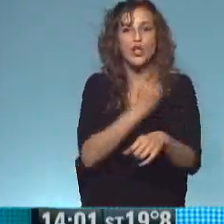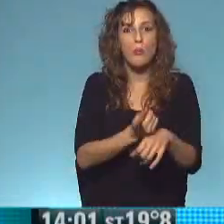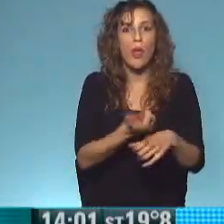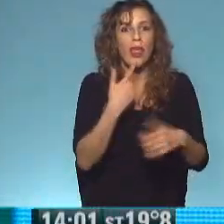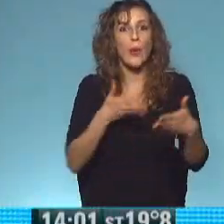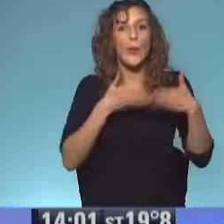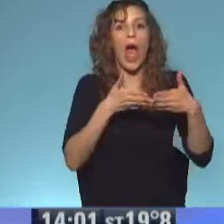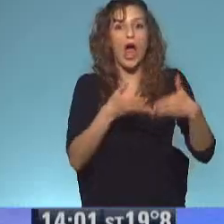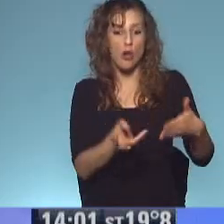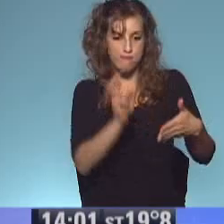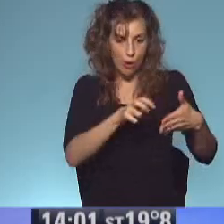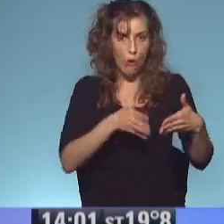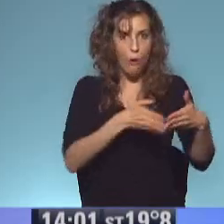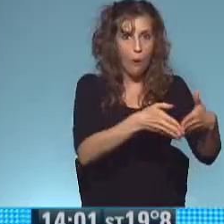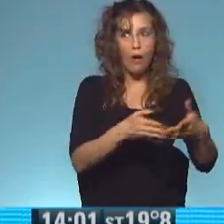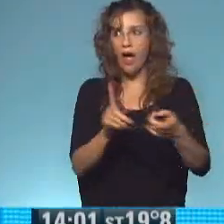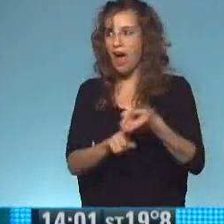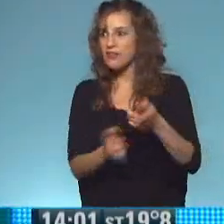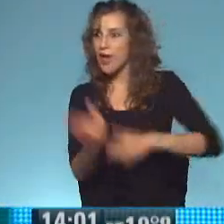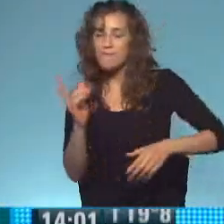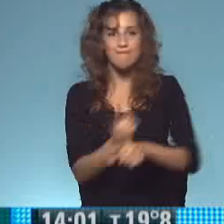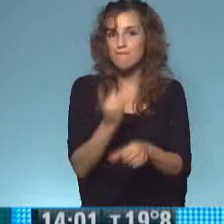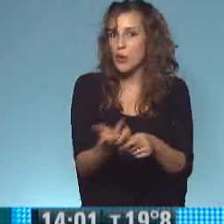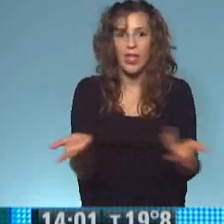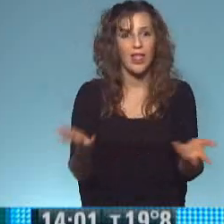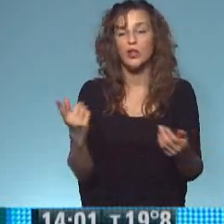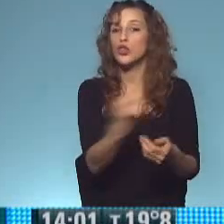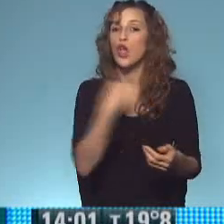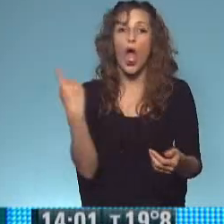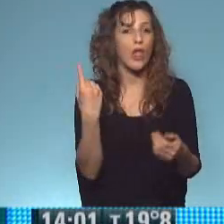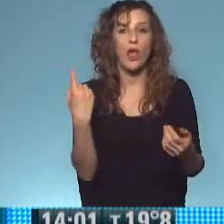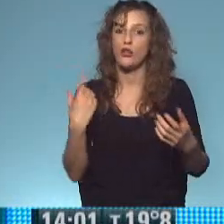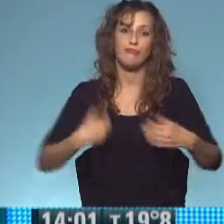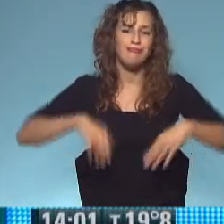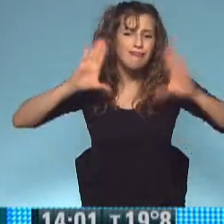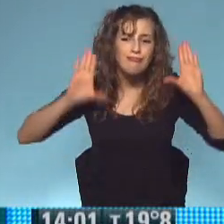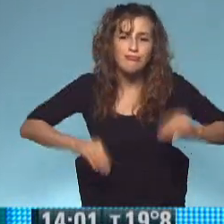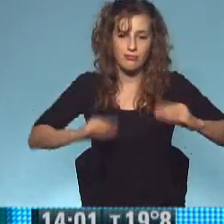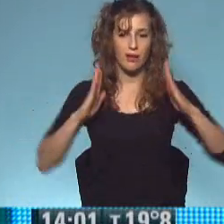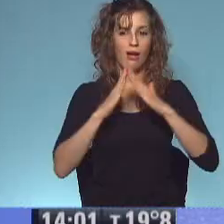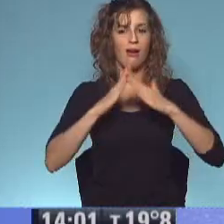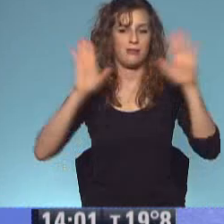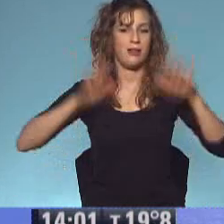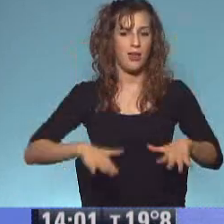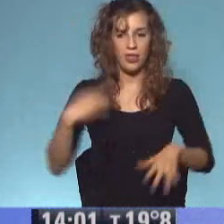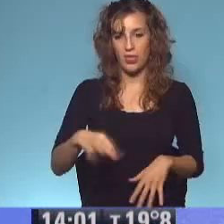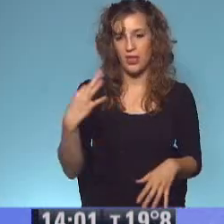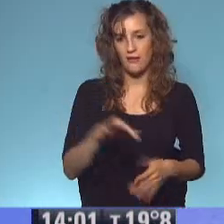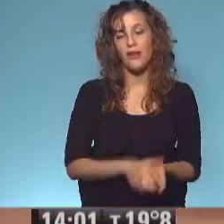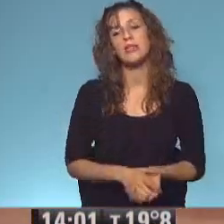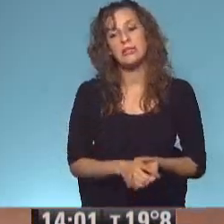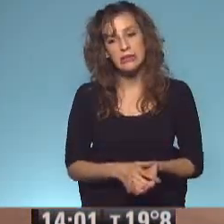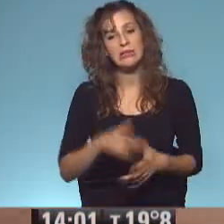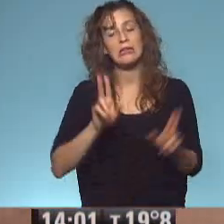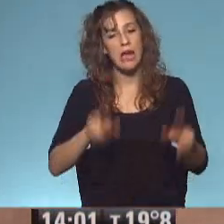a un casamiento. No, una fiesta grande. Porque todos tenemos que estar en casa, cuidándonos y cuidando a los demás. Es verdad, no se olviden también de todas